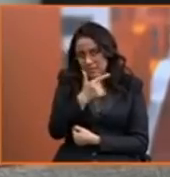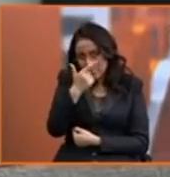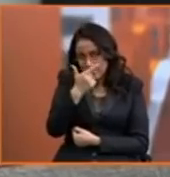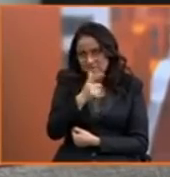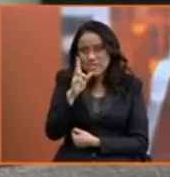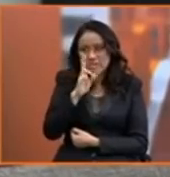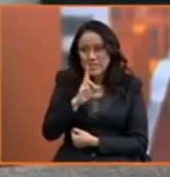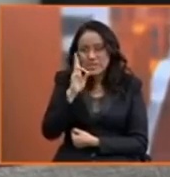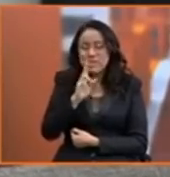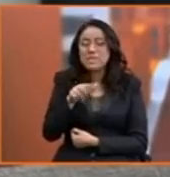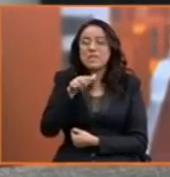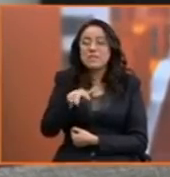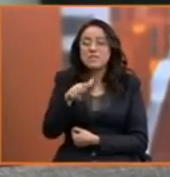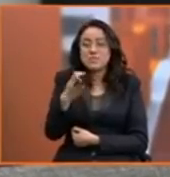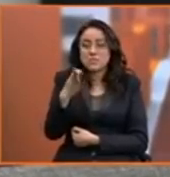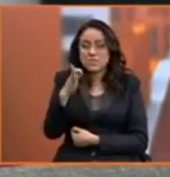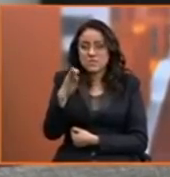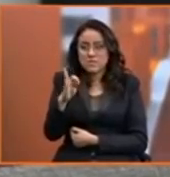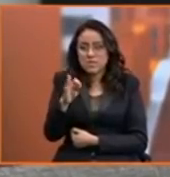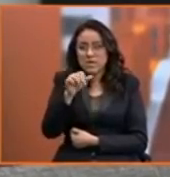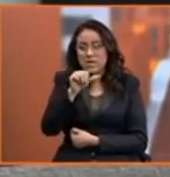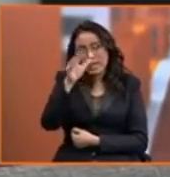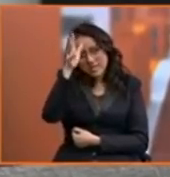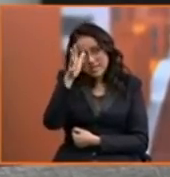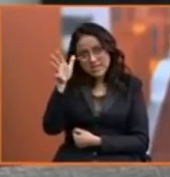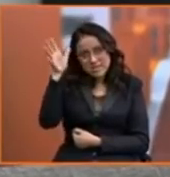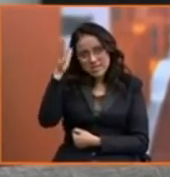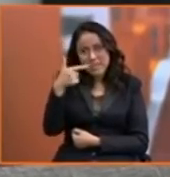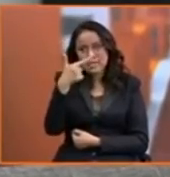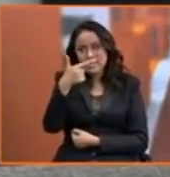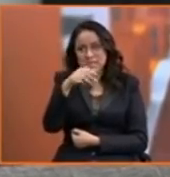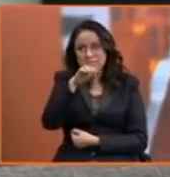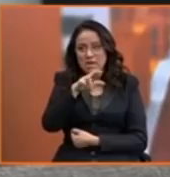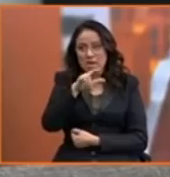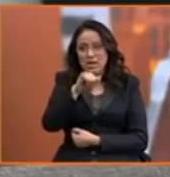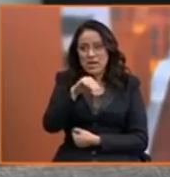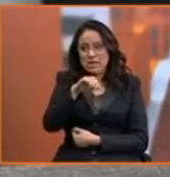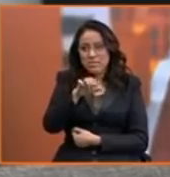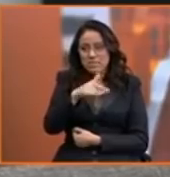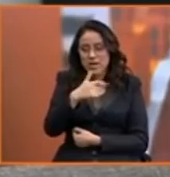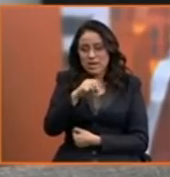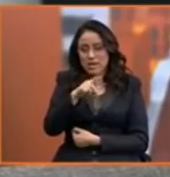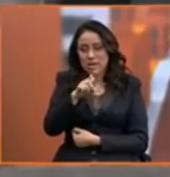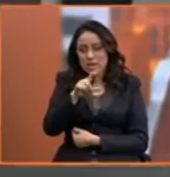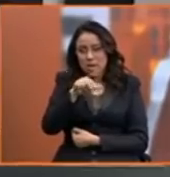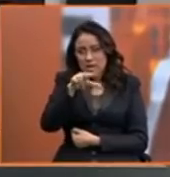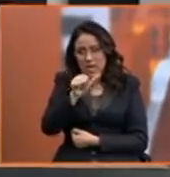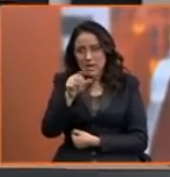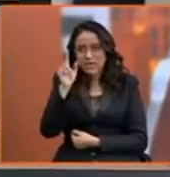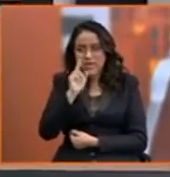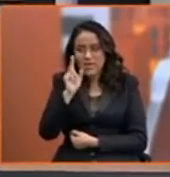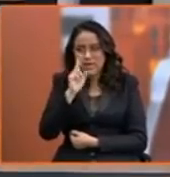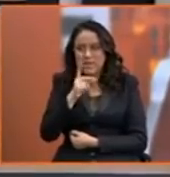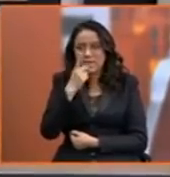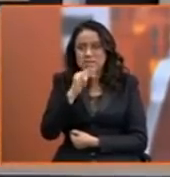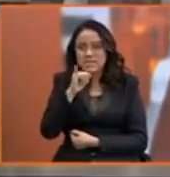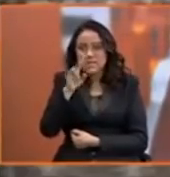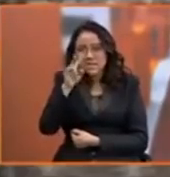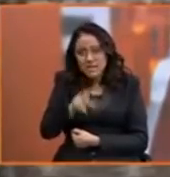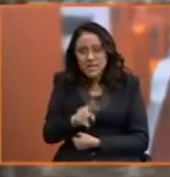Es 18 de febrero en Azteca 7, María Magdalena. Perfecto. Hágale, mija, entonces, ¿no? Claro,